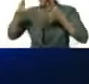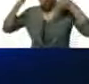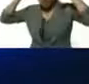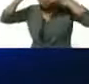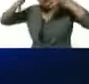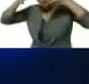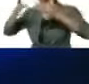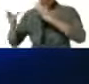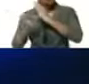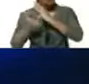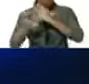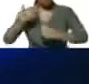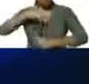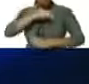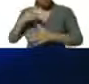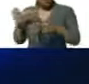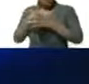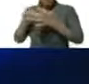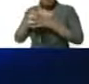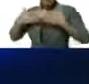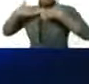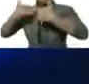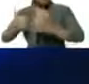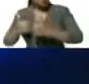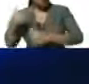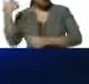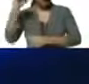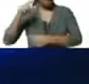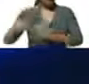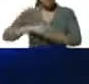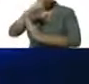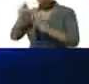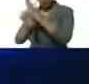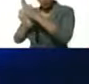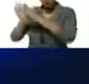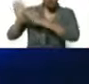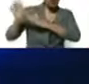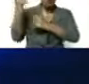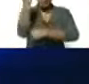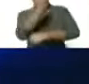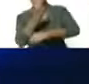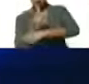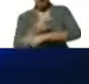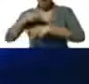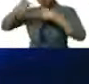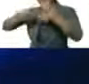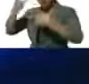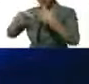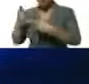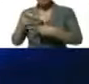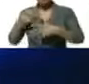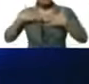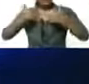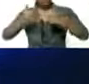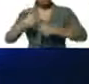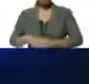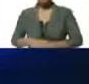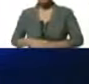técnica a nuestro equipo de salud que están en pleno desarrollo del diseño de las políticas sanitarias